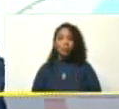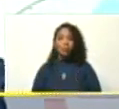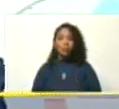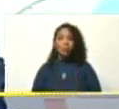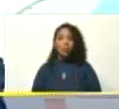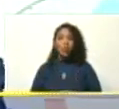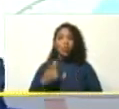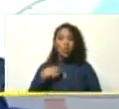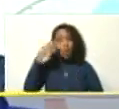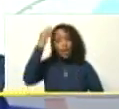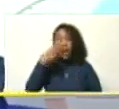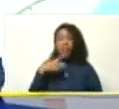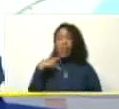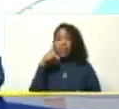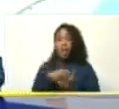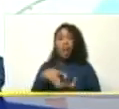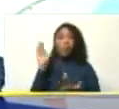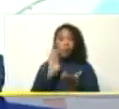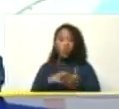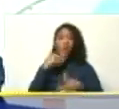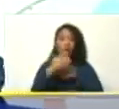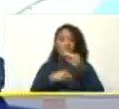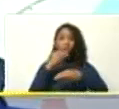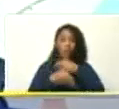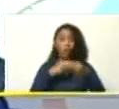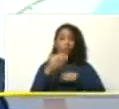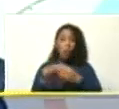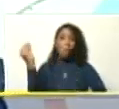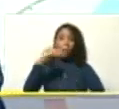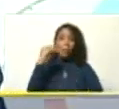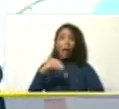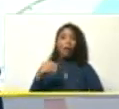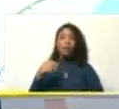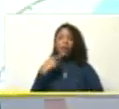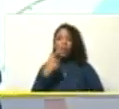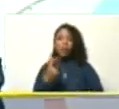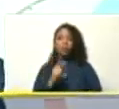Yo creía que no iba a llegar, pero el hombre le dio y ¡pum! La pegó.